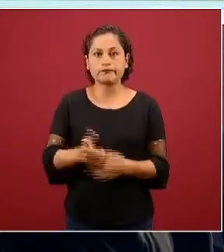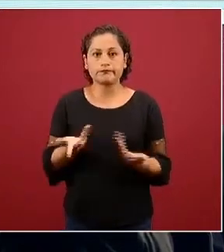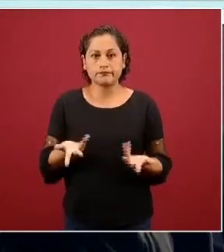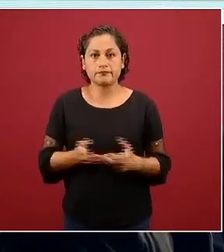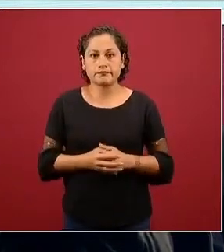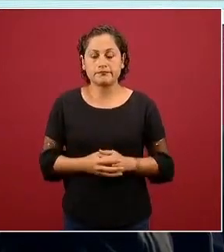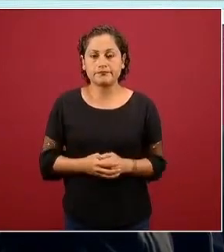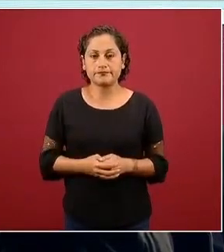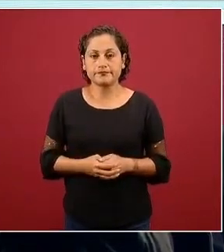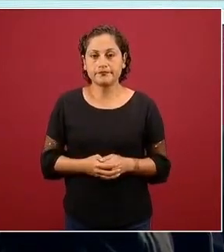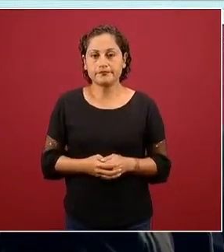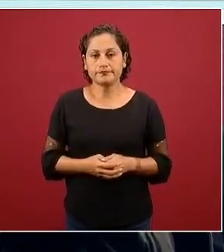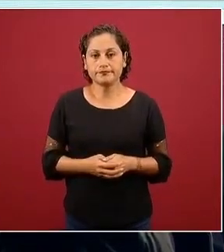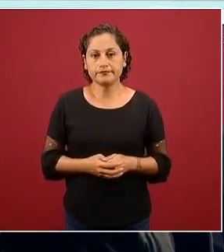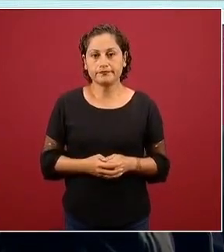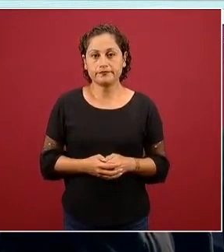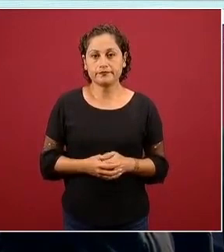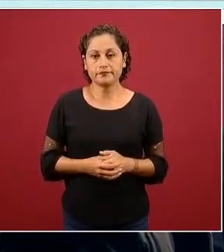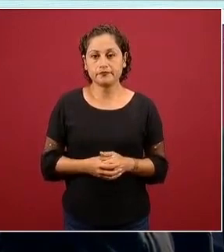favor.